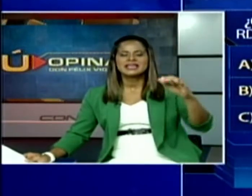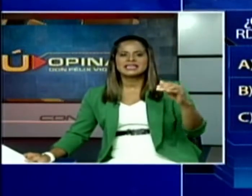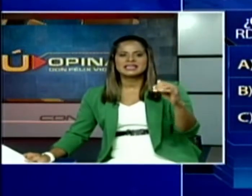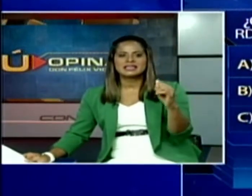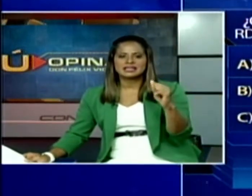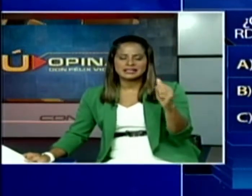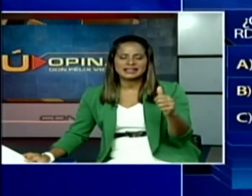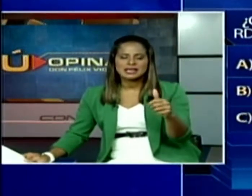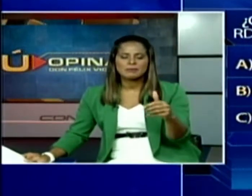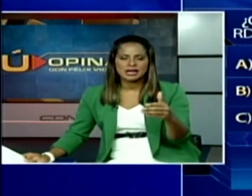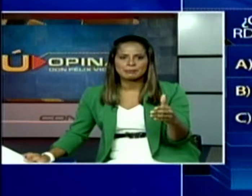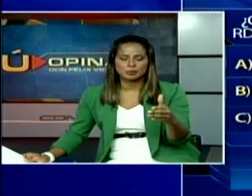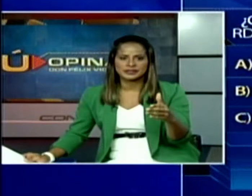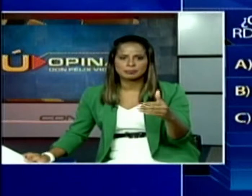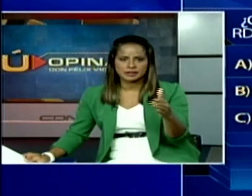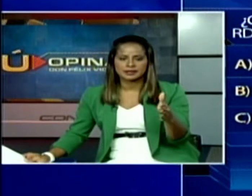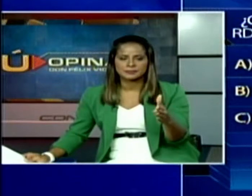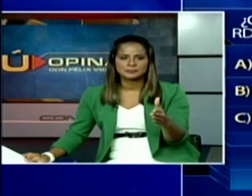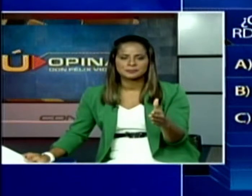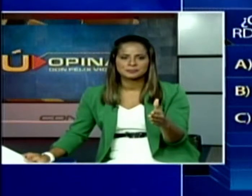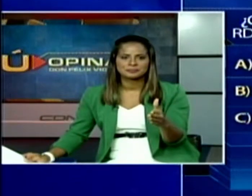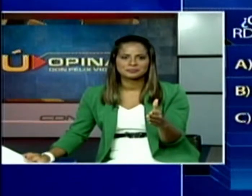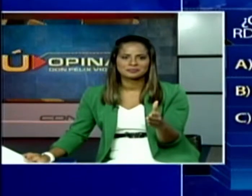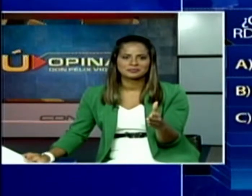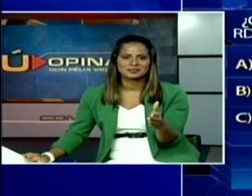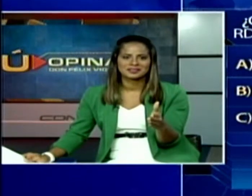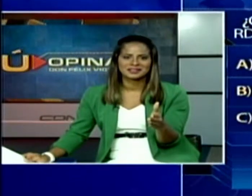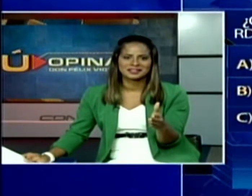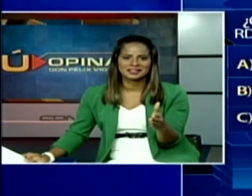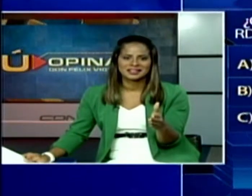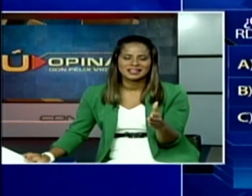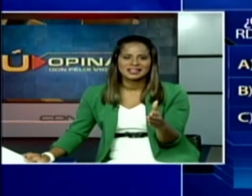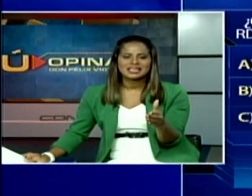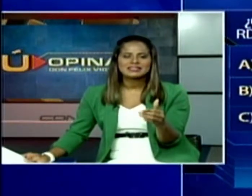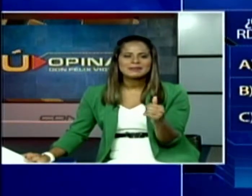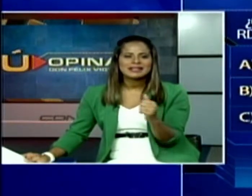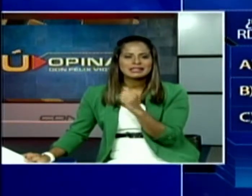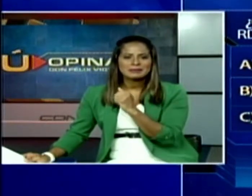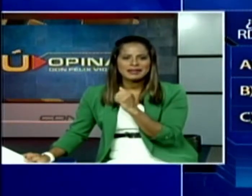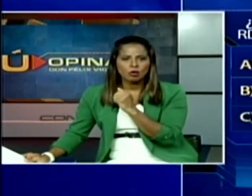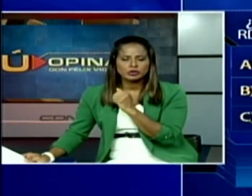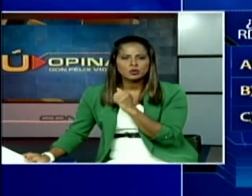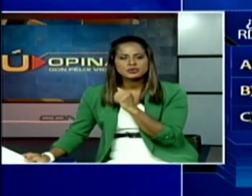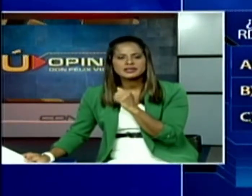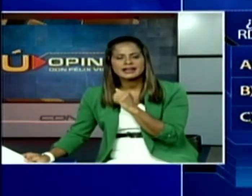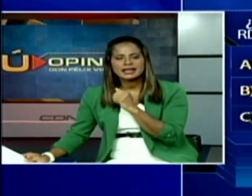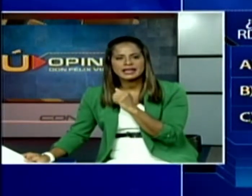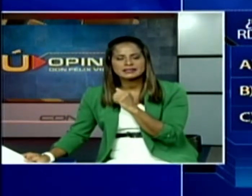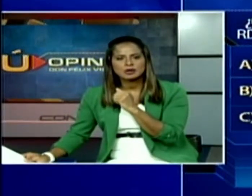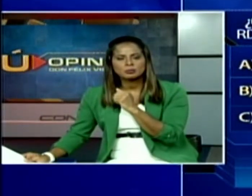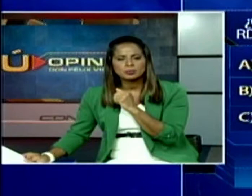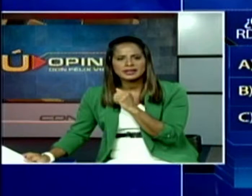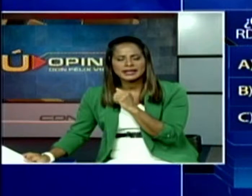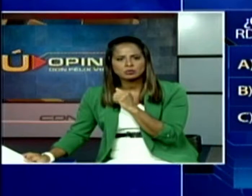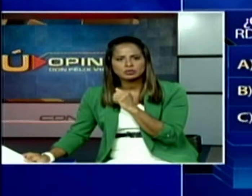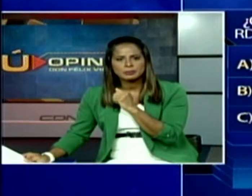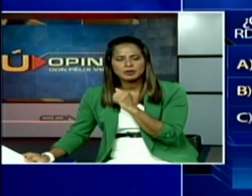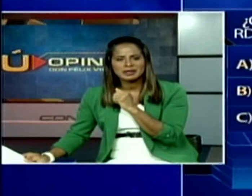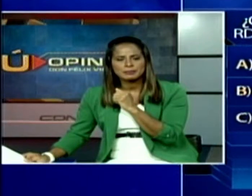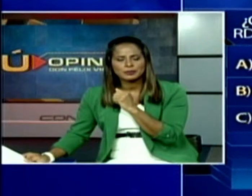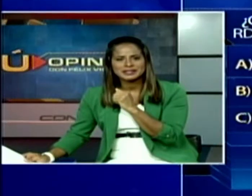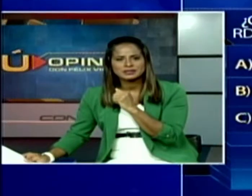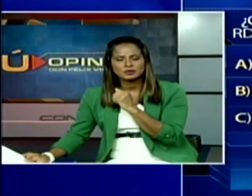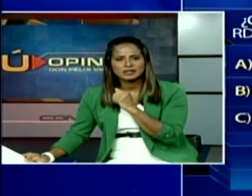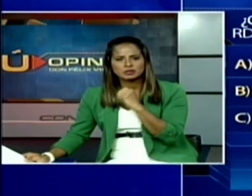Esa parte te oí. Y gracias por el aporte. Están montando uno adelante y tres atrás. Y dime del tema de hoy. ¿Tú consideras que en salud pública hay algún